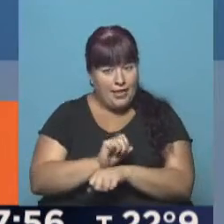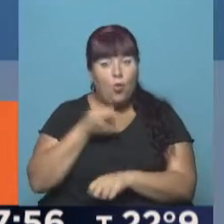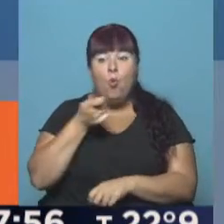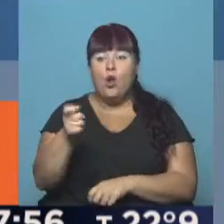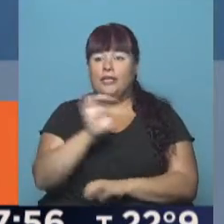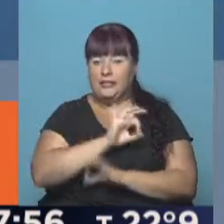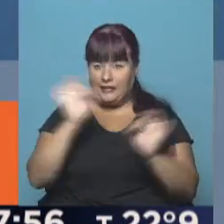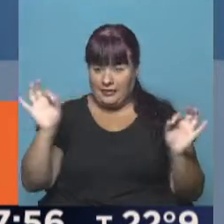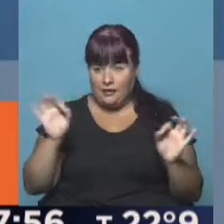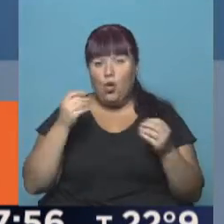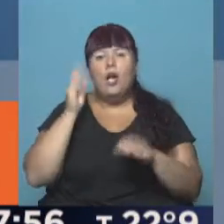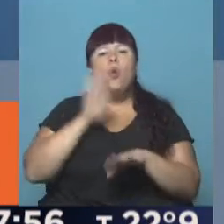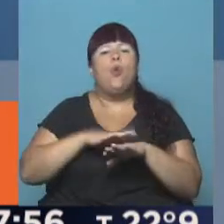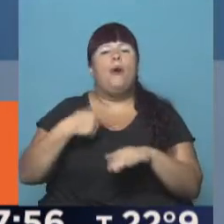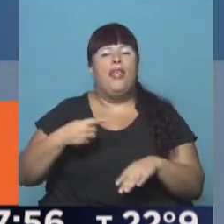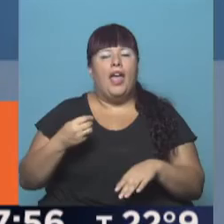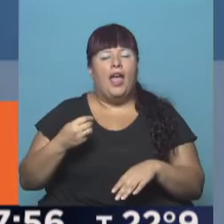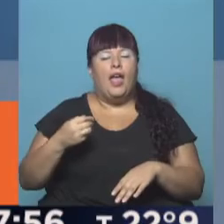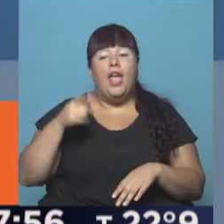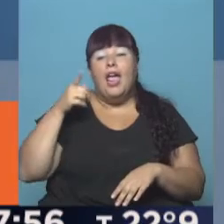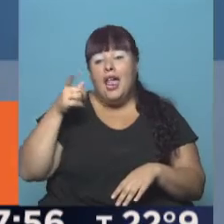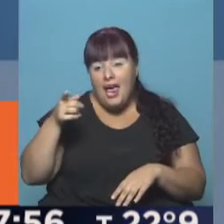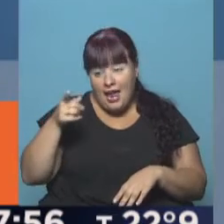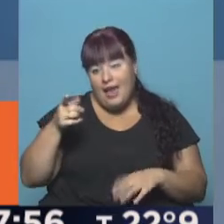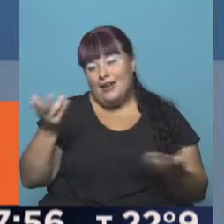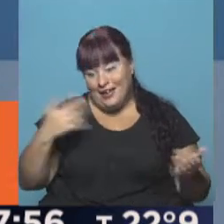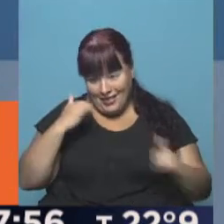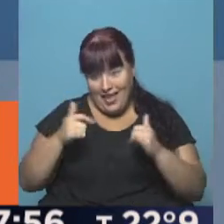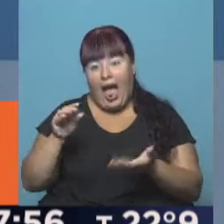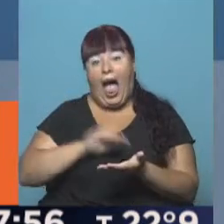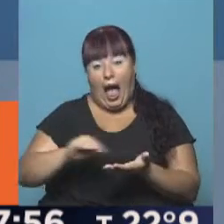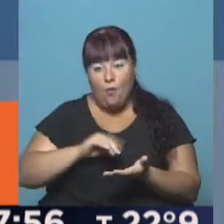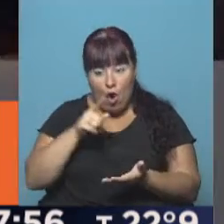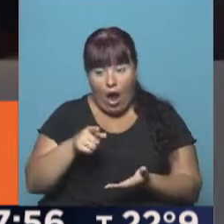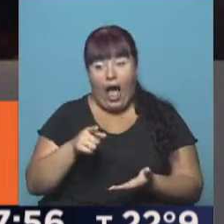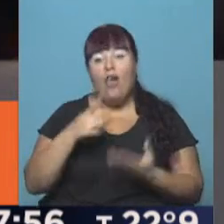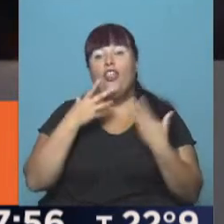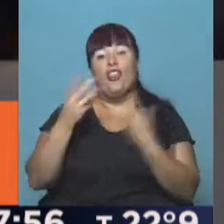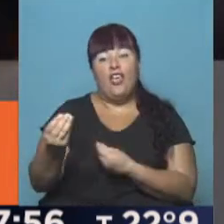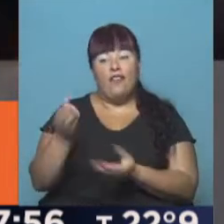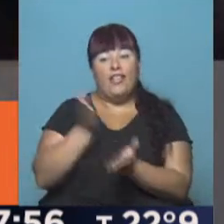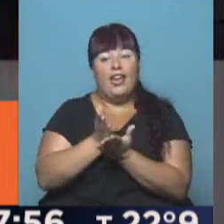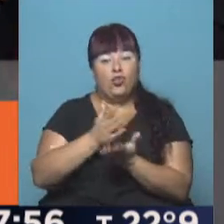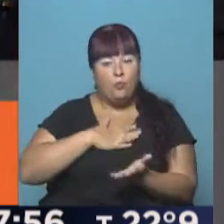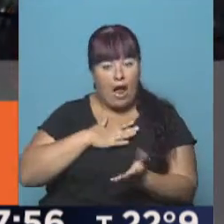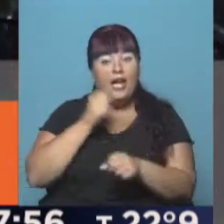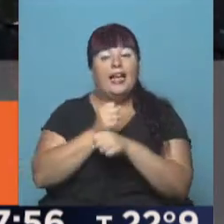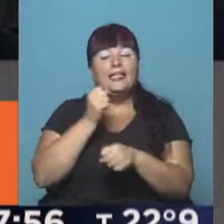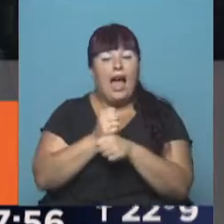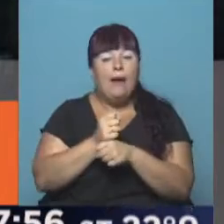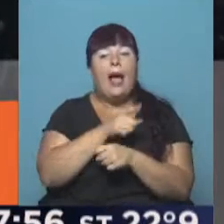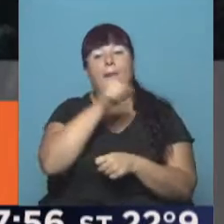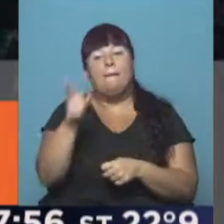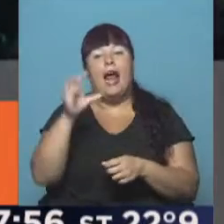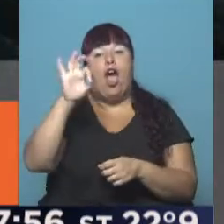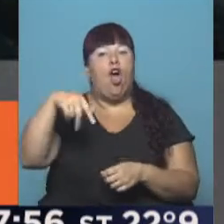juicio. ¿Cuál fue el cargo? Él es, bueno, como dije, es abogado y es defensor de derechos humanos. Trabajaba para